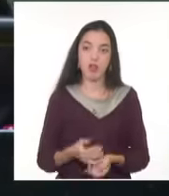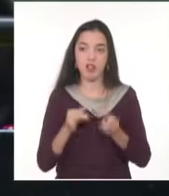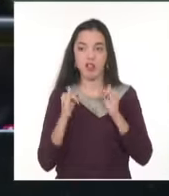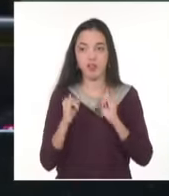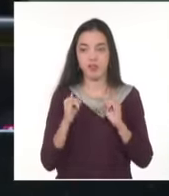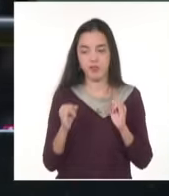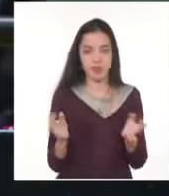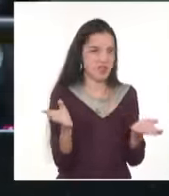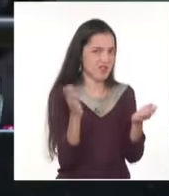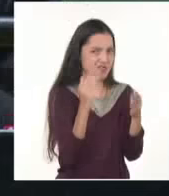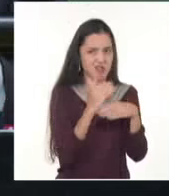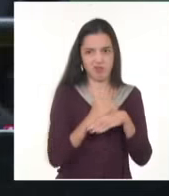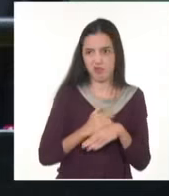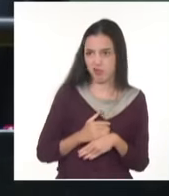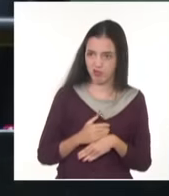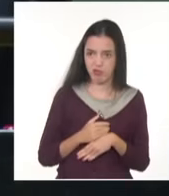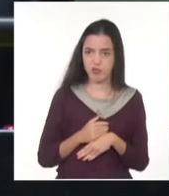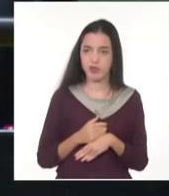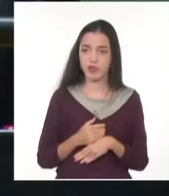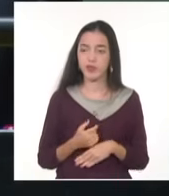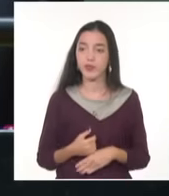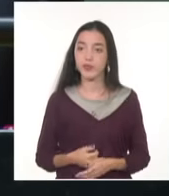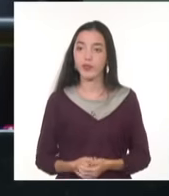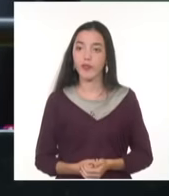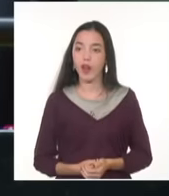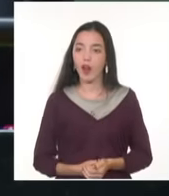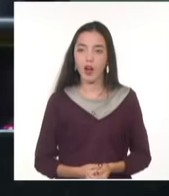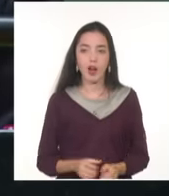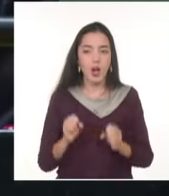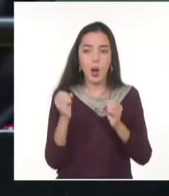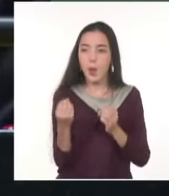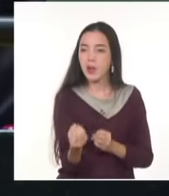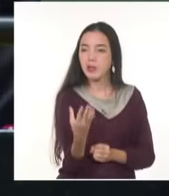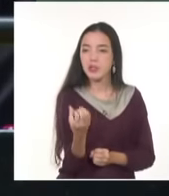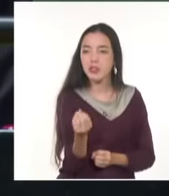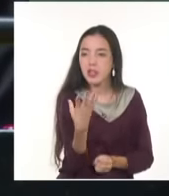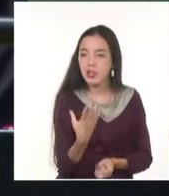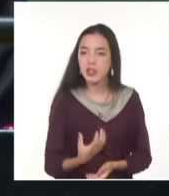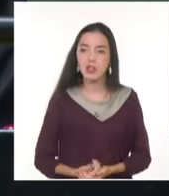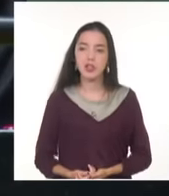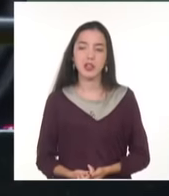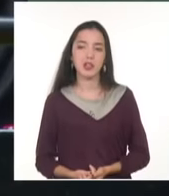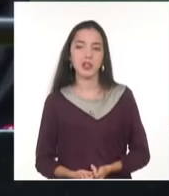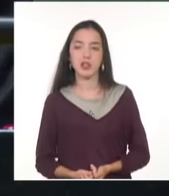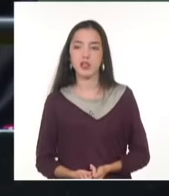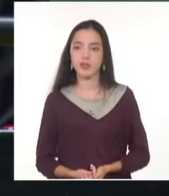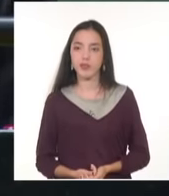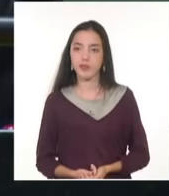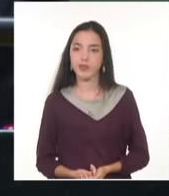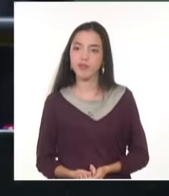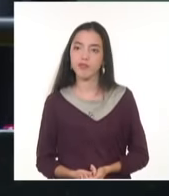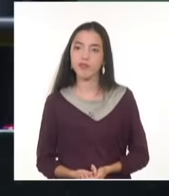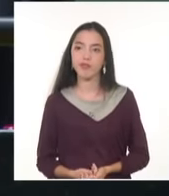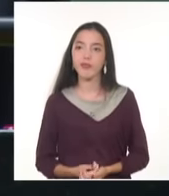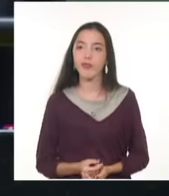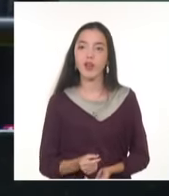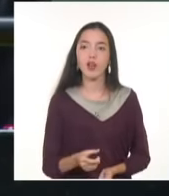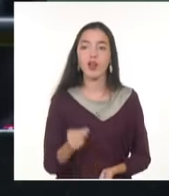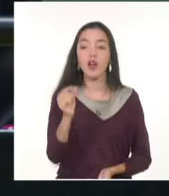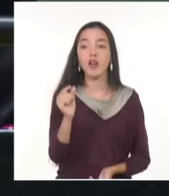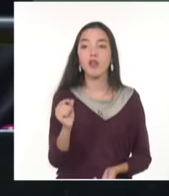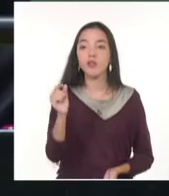calumnias, de perennes intentos de injerencia en nuestros asuntos internos y de la